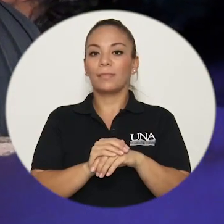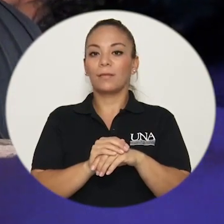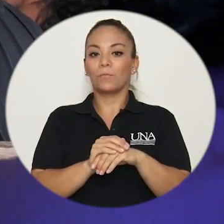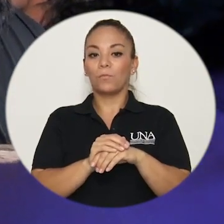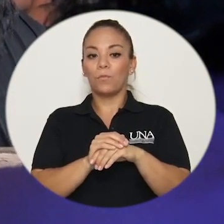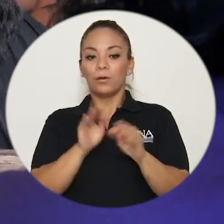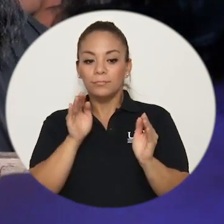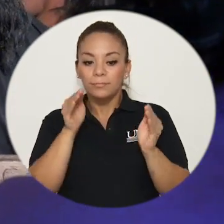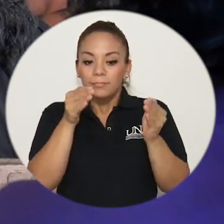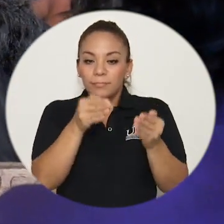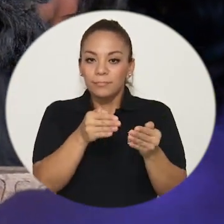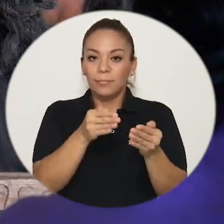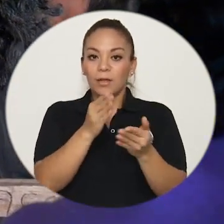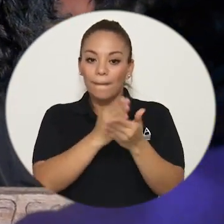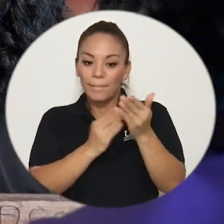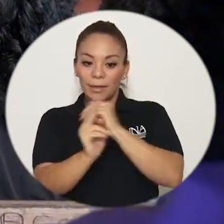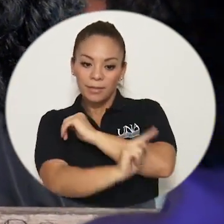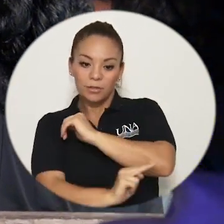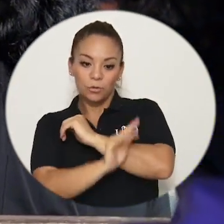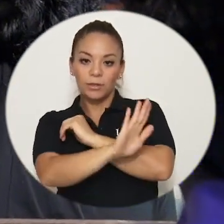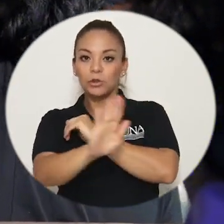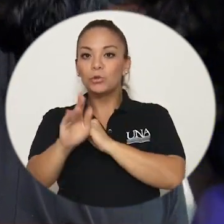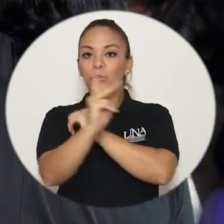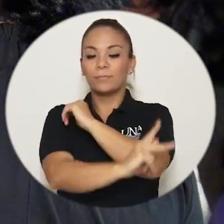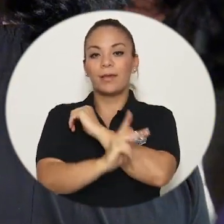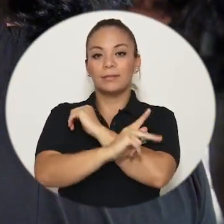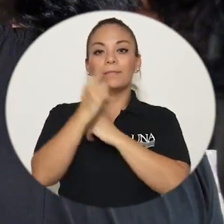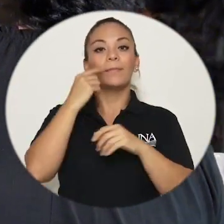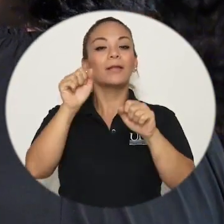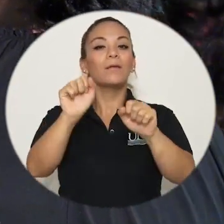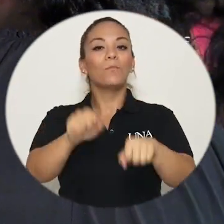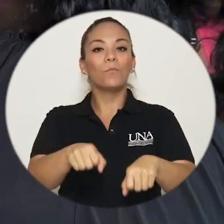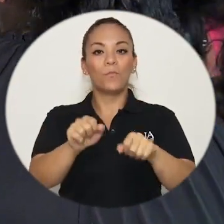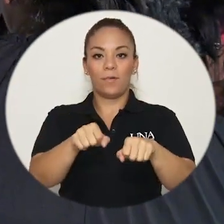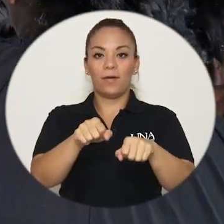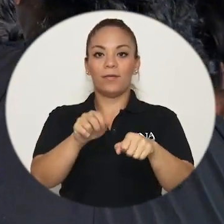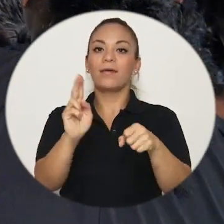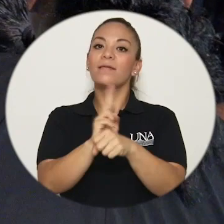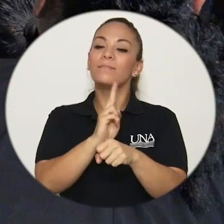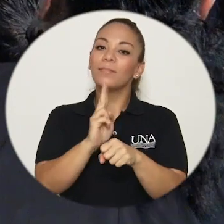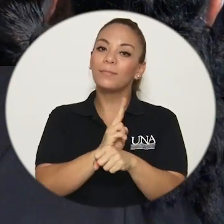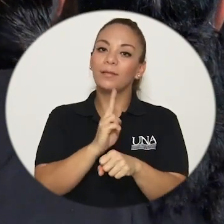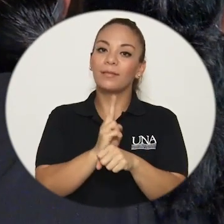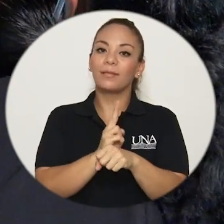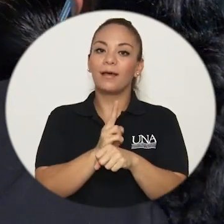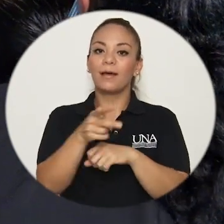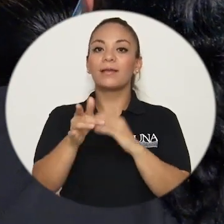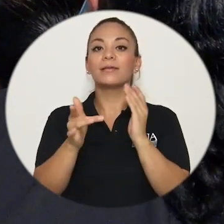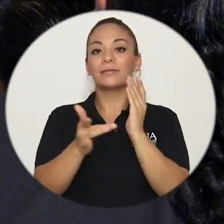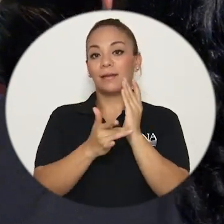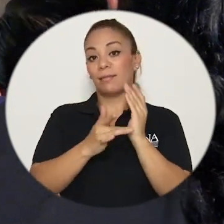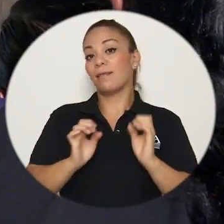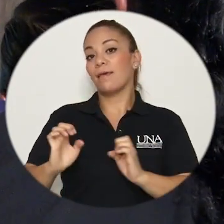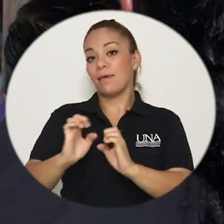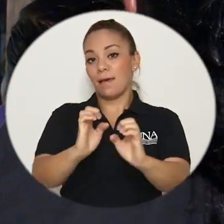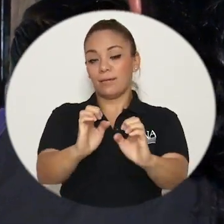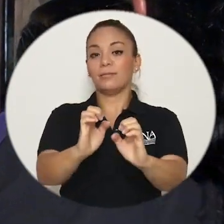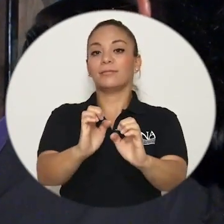a su ámbito nacional de sus países, ¿verdad?, para que puedan, digamos, implementar